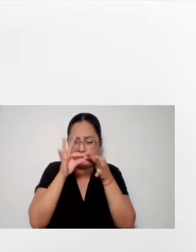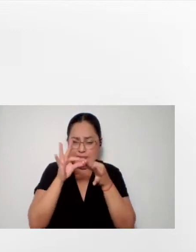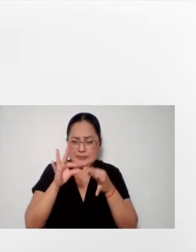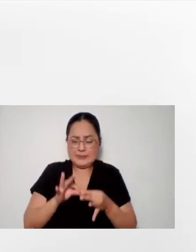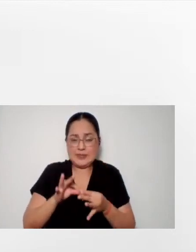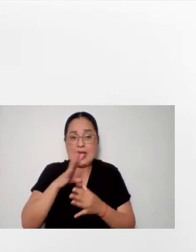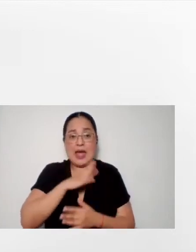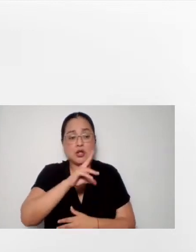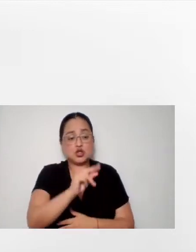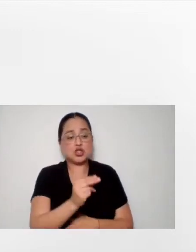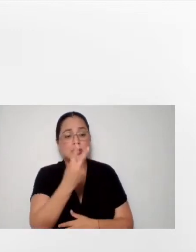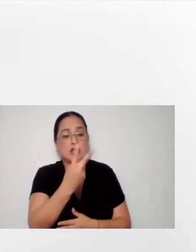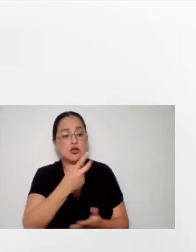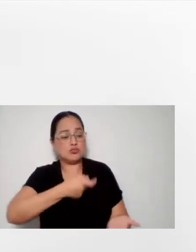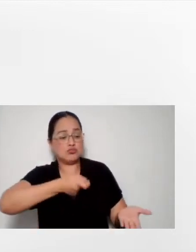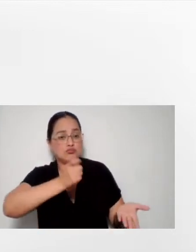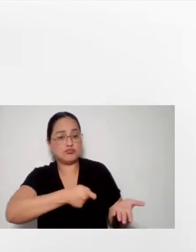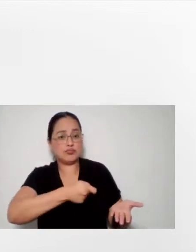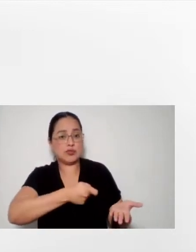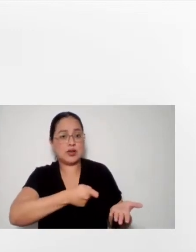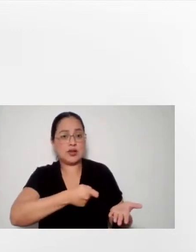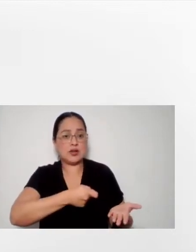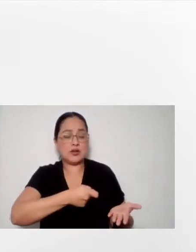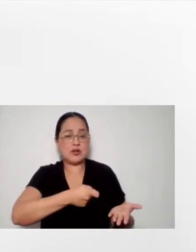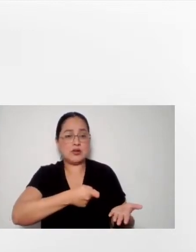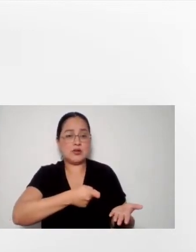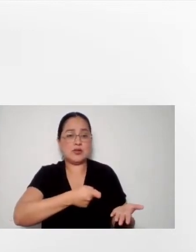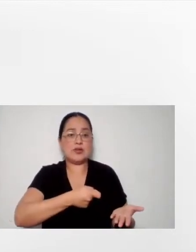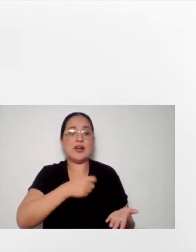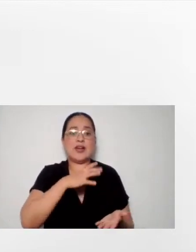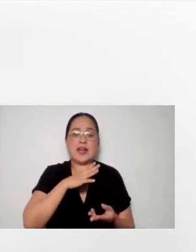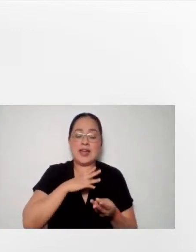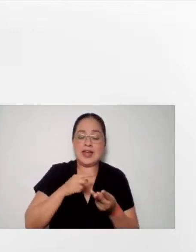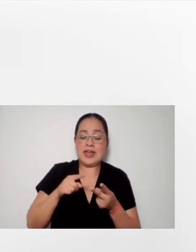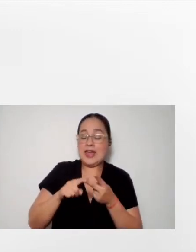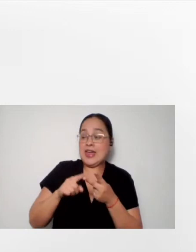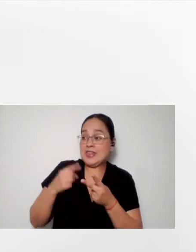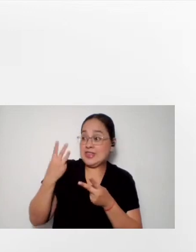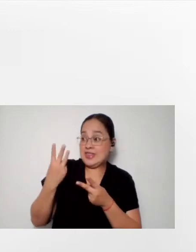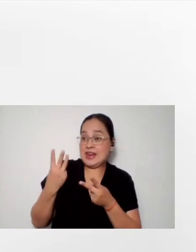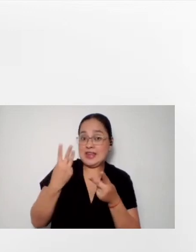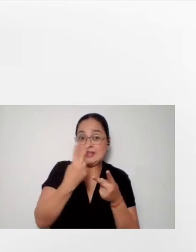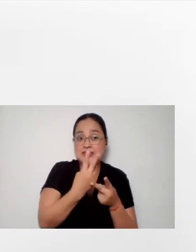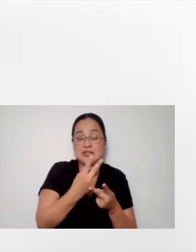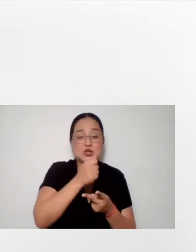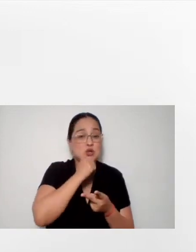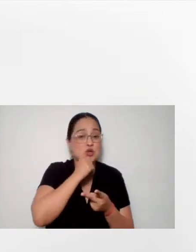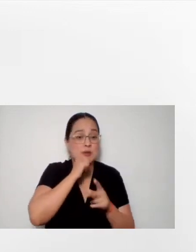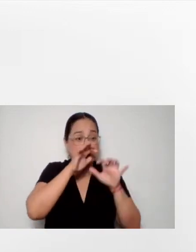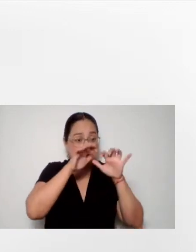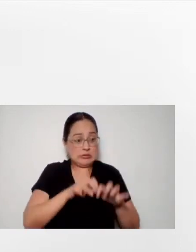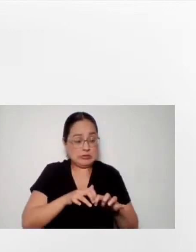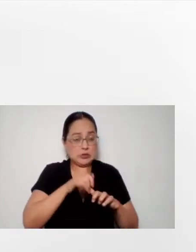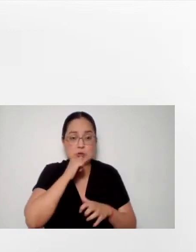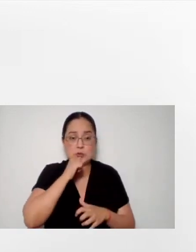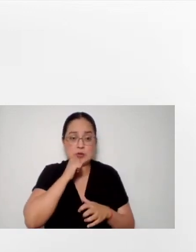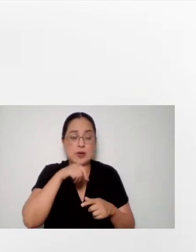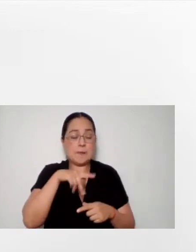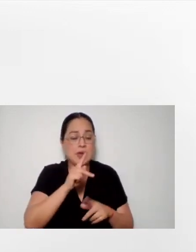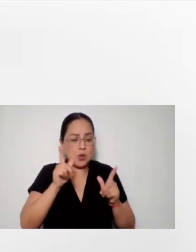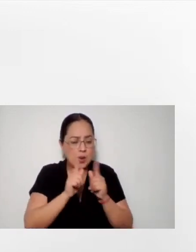82 sentencias, 85, 3 no tienen engrose todavía en el momento en el que se hizo el cuaderno, pero digamos 82 sí